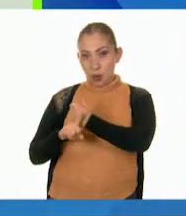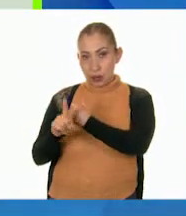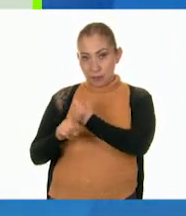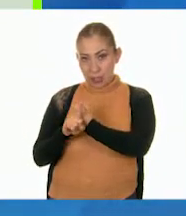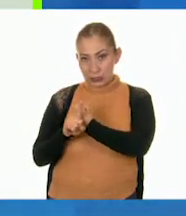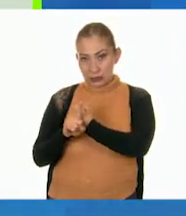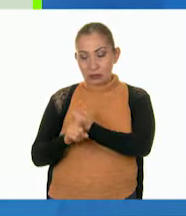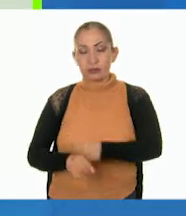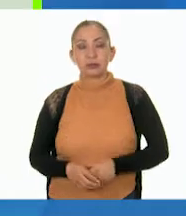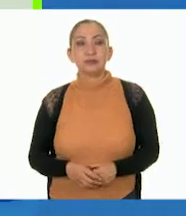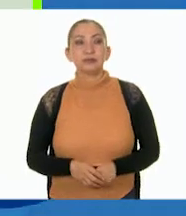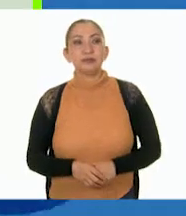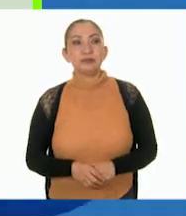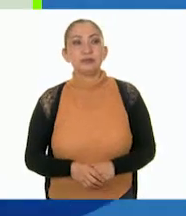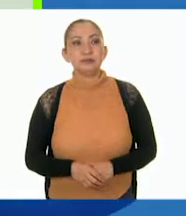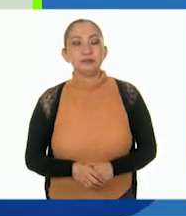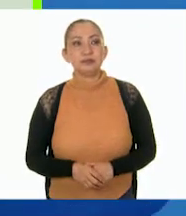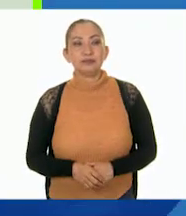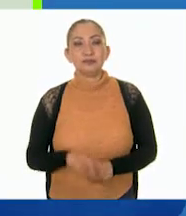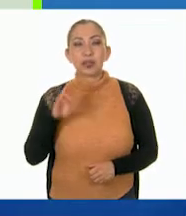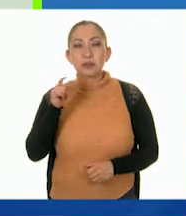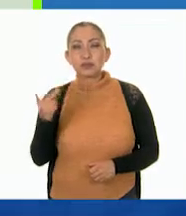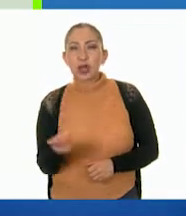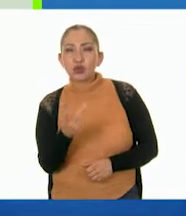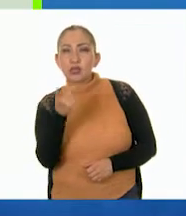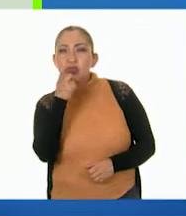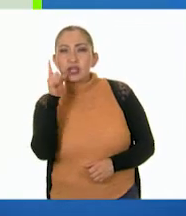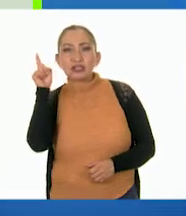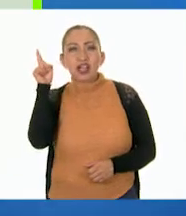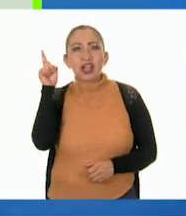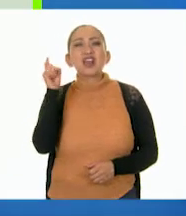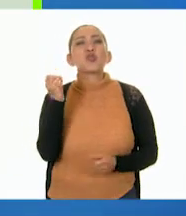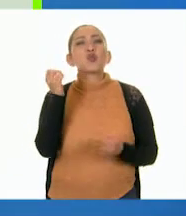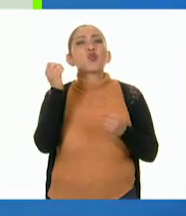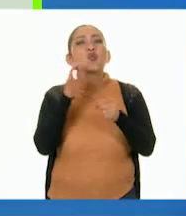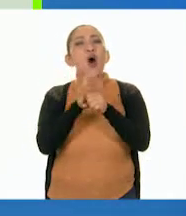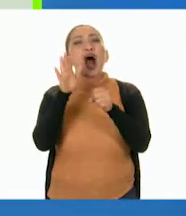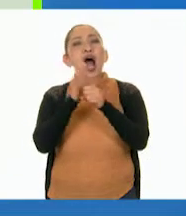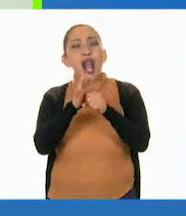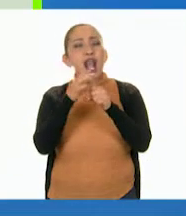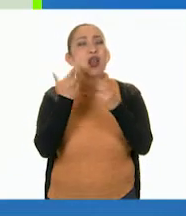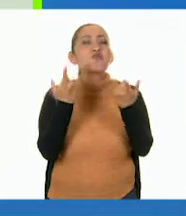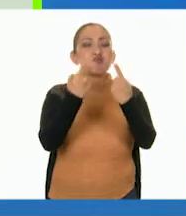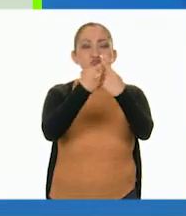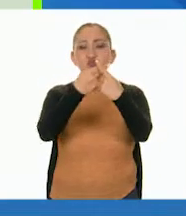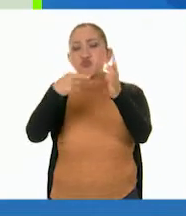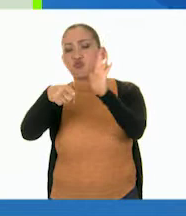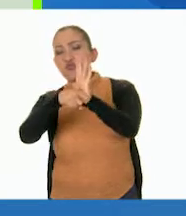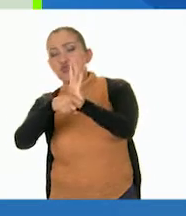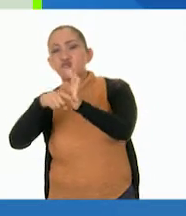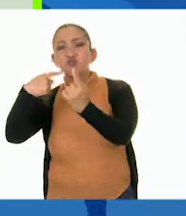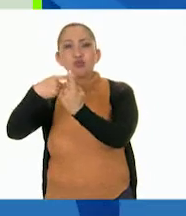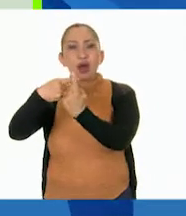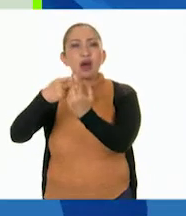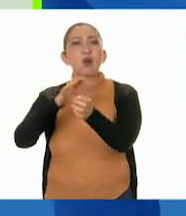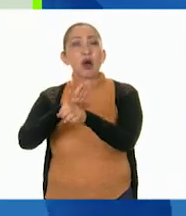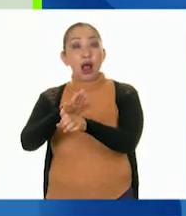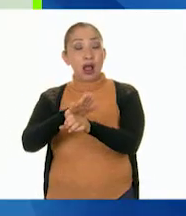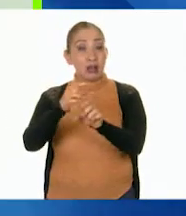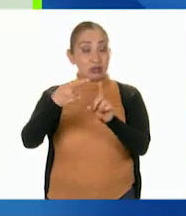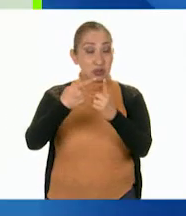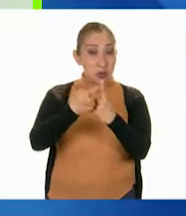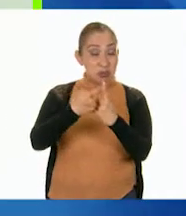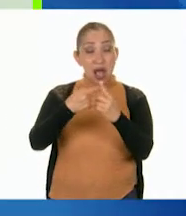Son 5 problemas. Dice aquí una pregunta, dice, ¿con cuál operación se resuelve? Y nos pone que si es con suma,